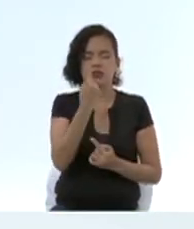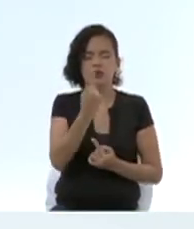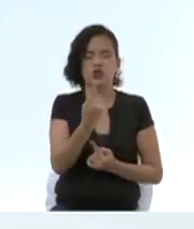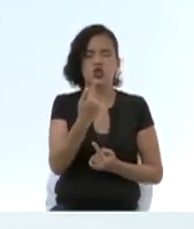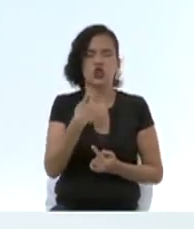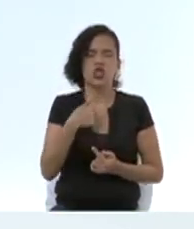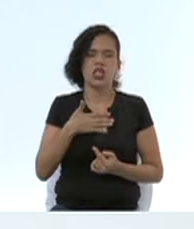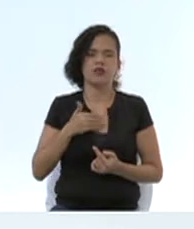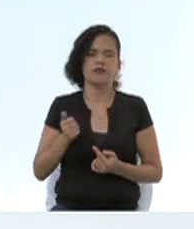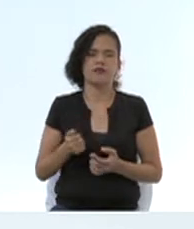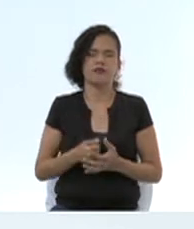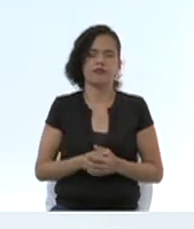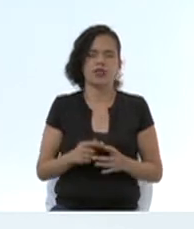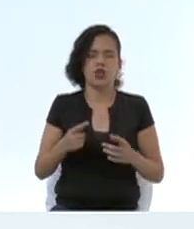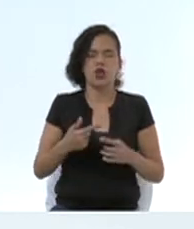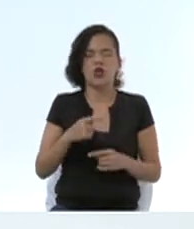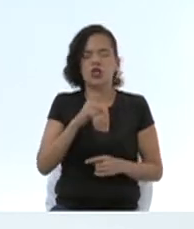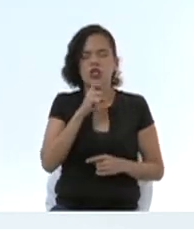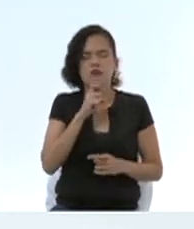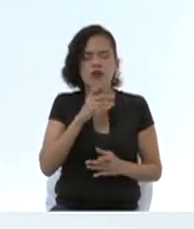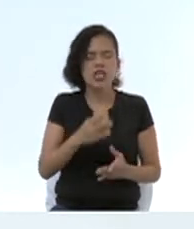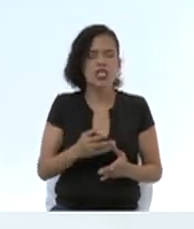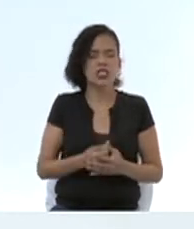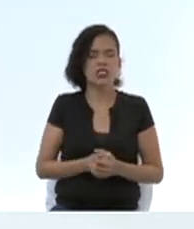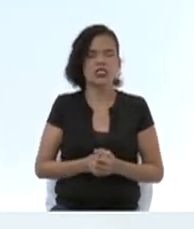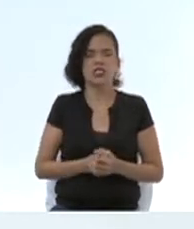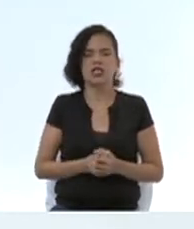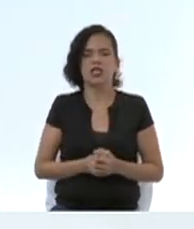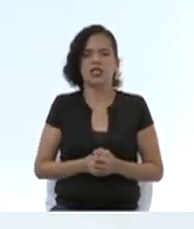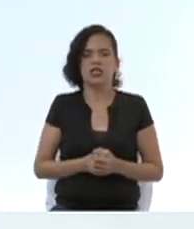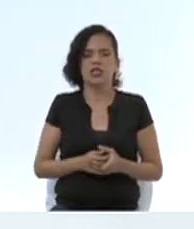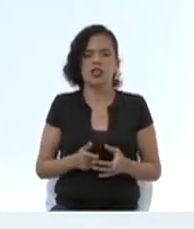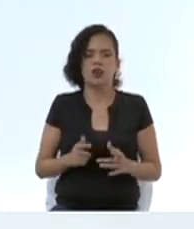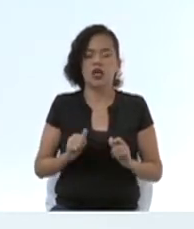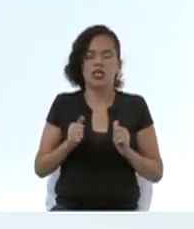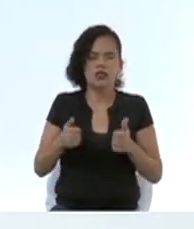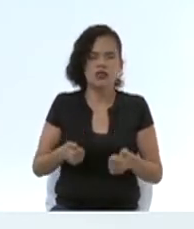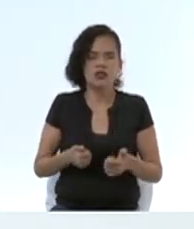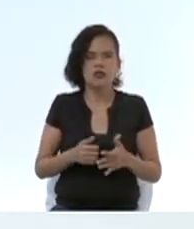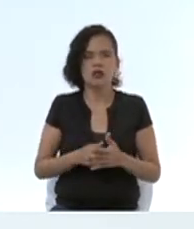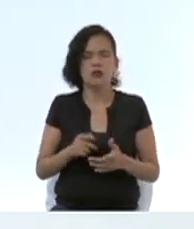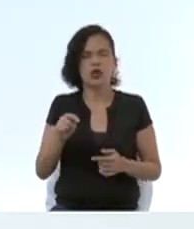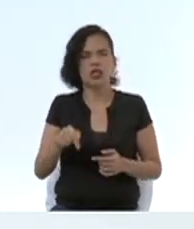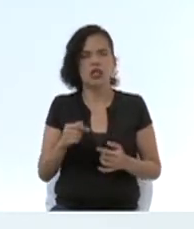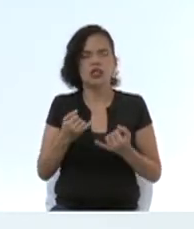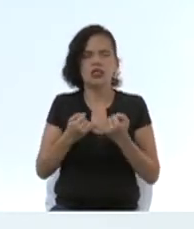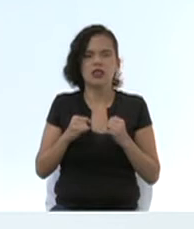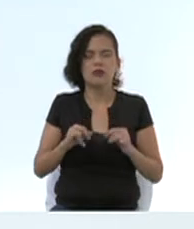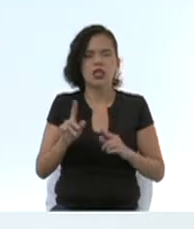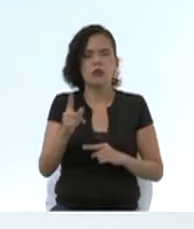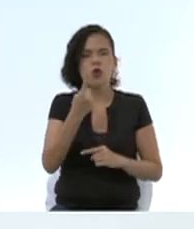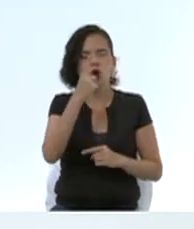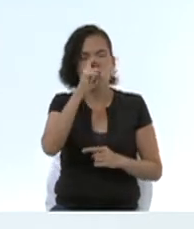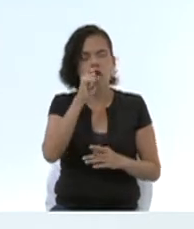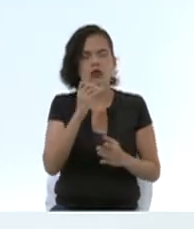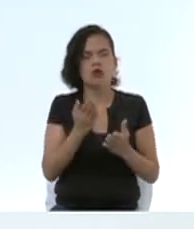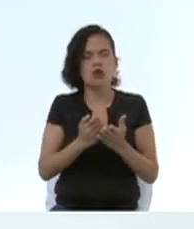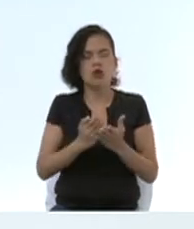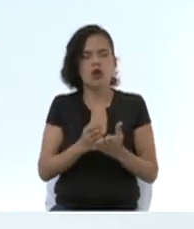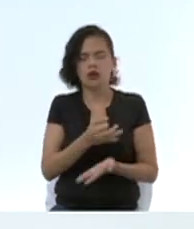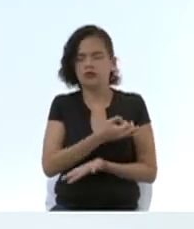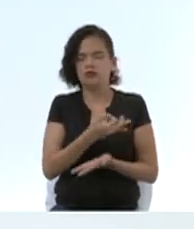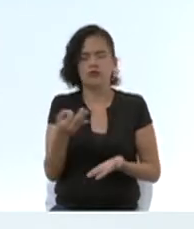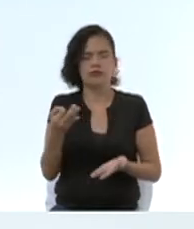yo quiero. Con las dificultades, tal vez con obstáculos, pero está aquí. O sea, culminamos un año escolar con